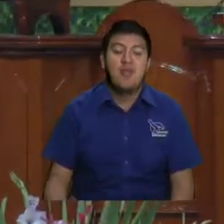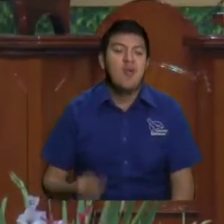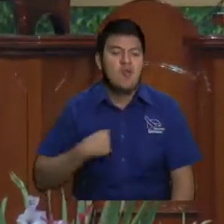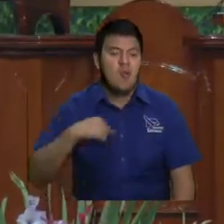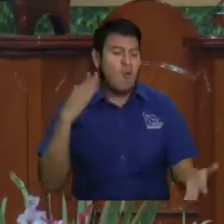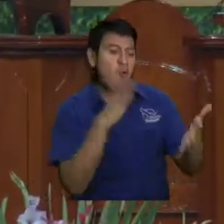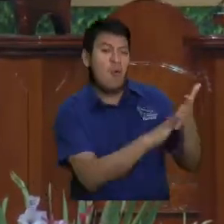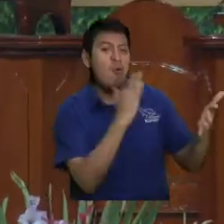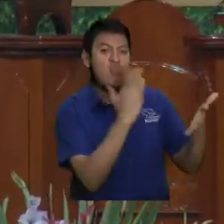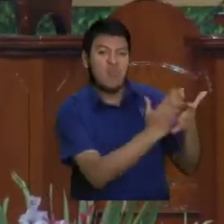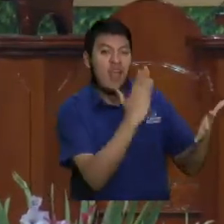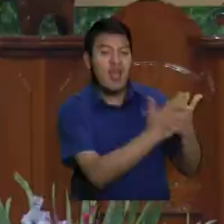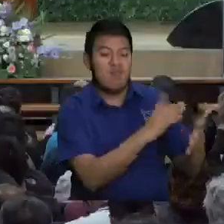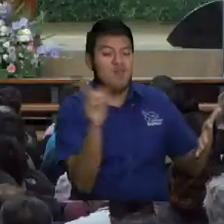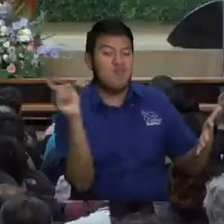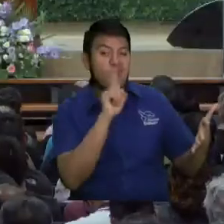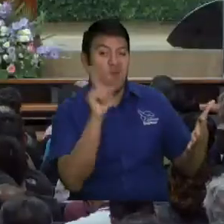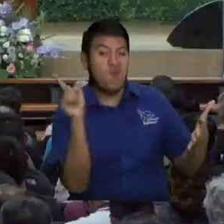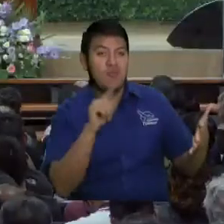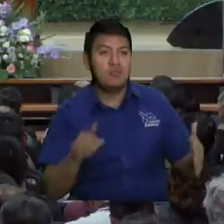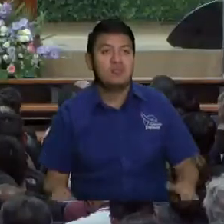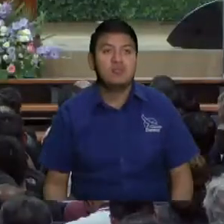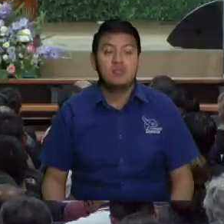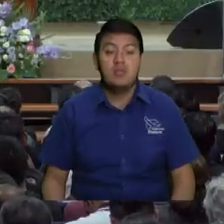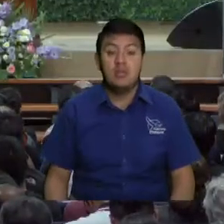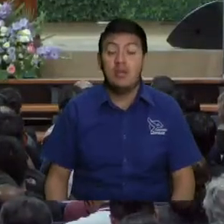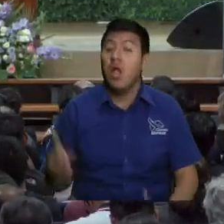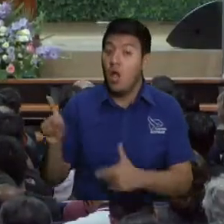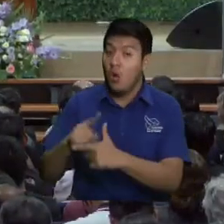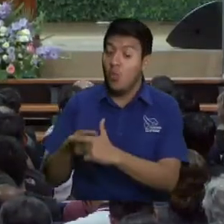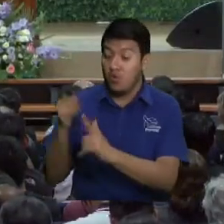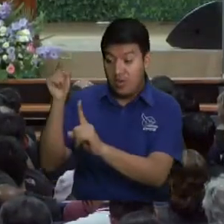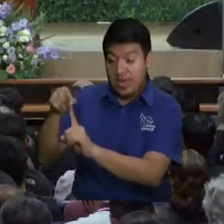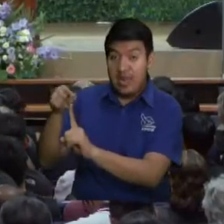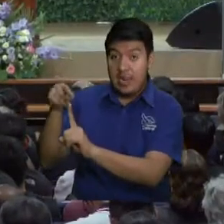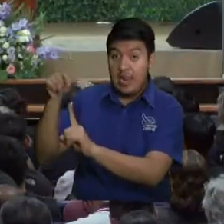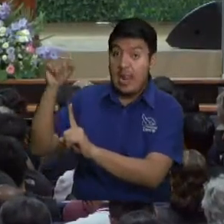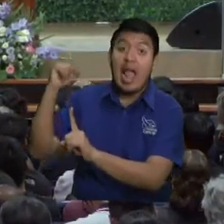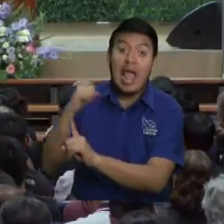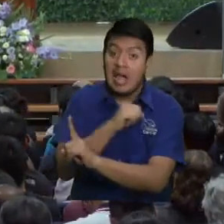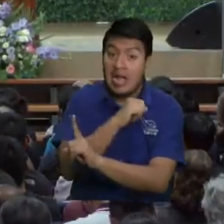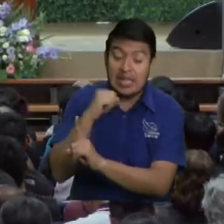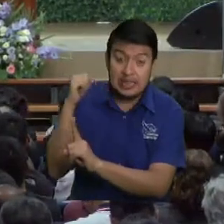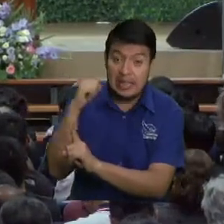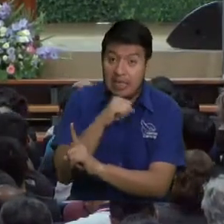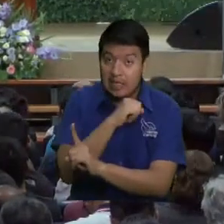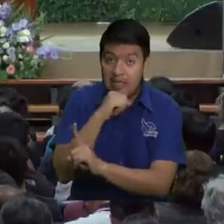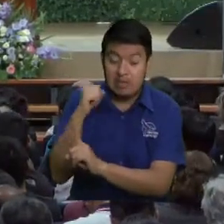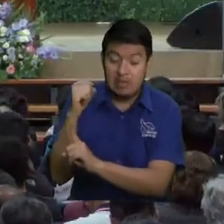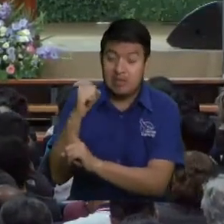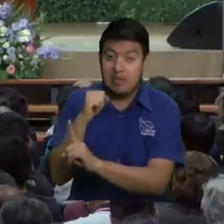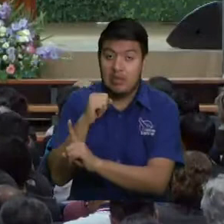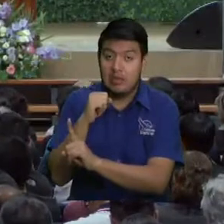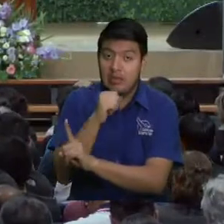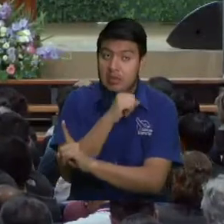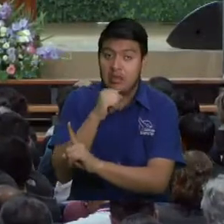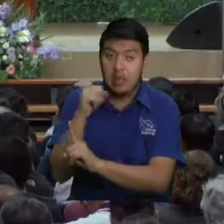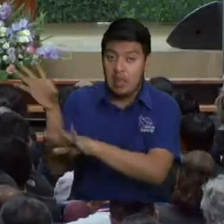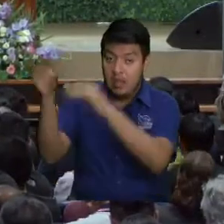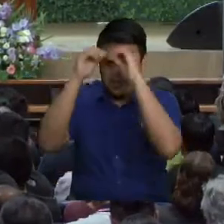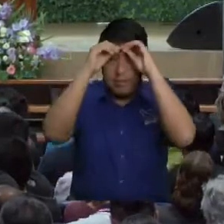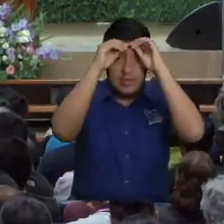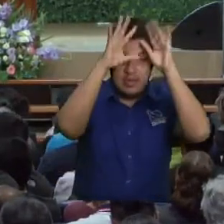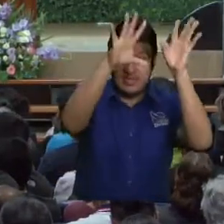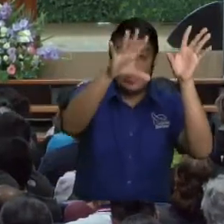no estoy en contra de que cuando uno va a ministrar, el salmista tecladista le ayude. Por cierto, que vénganse para acá. No estoy en